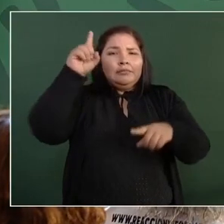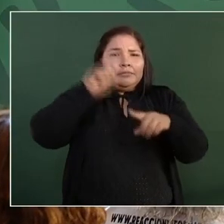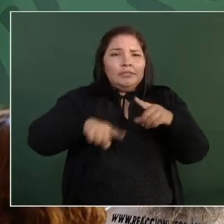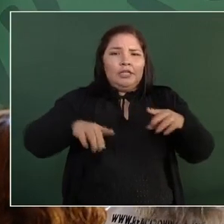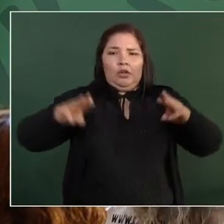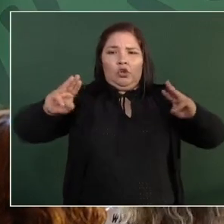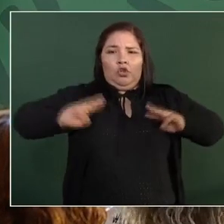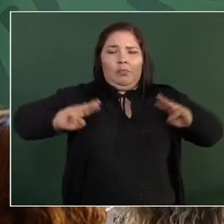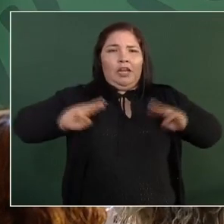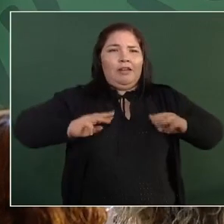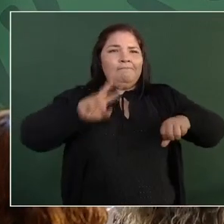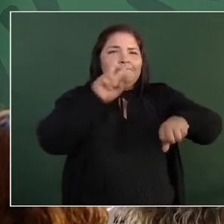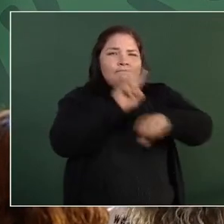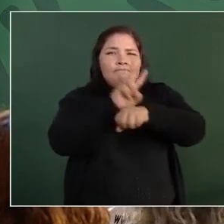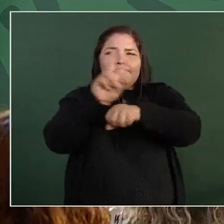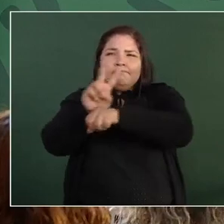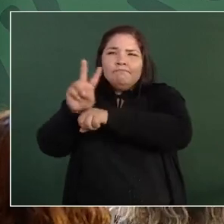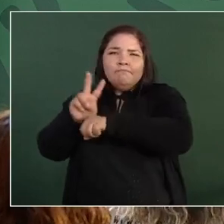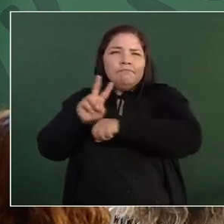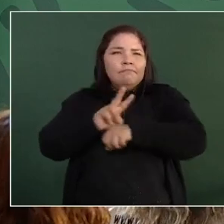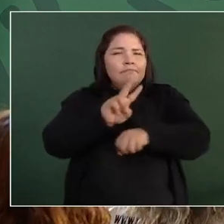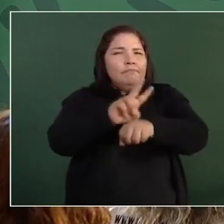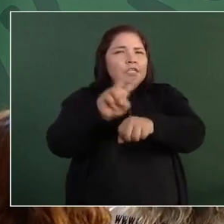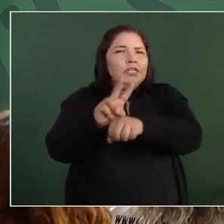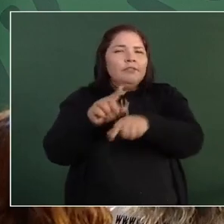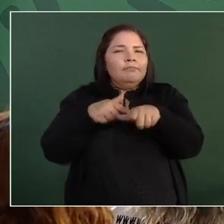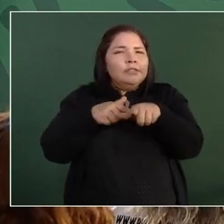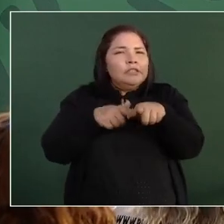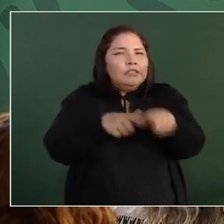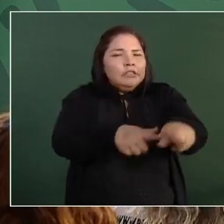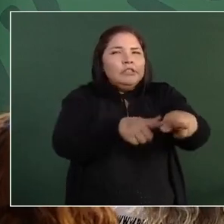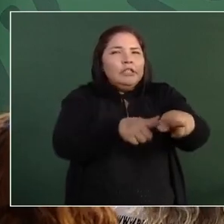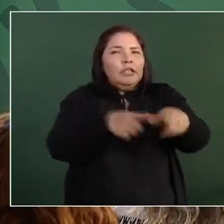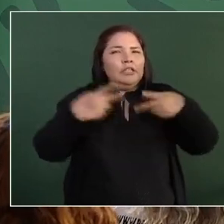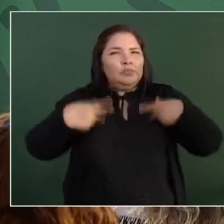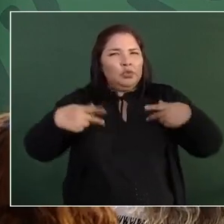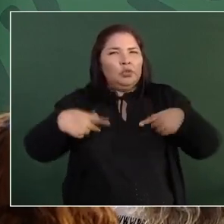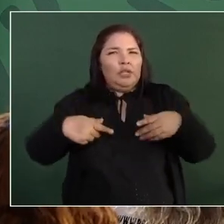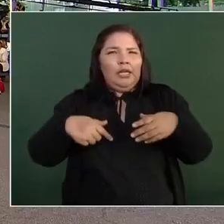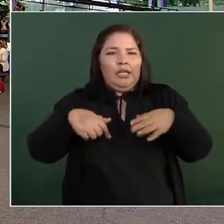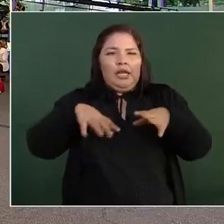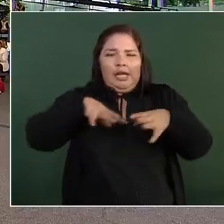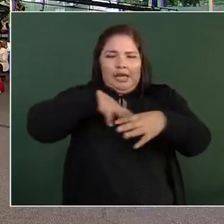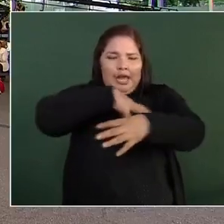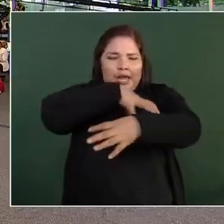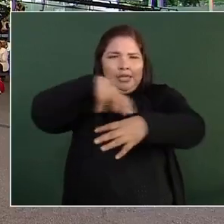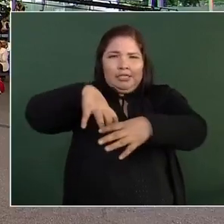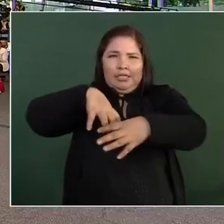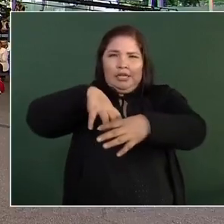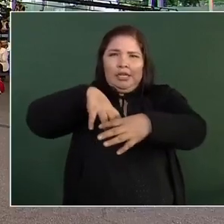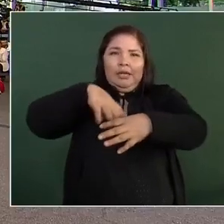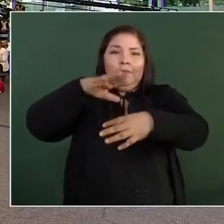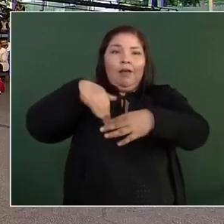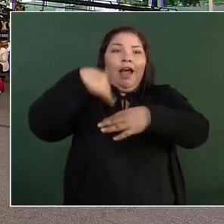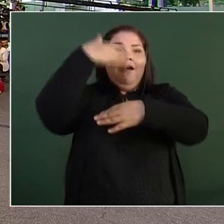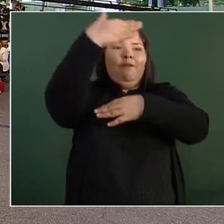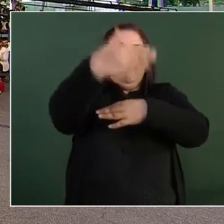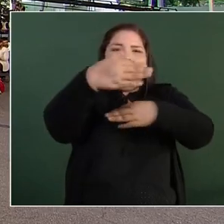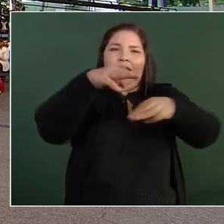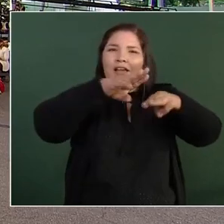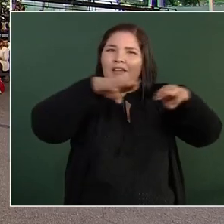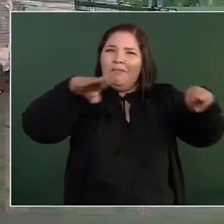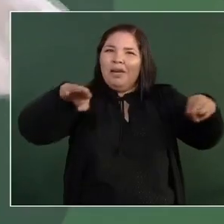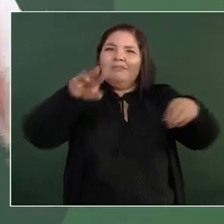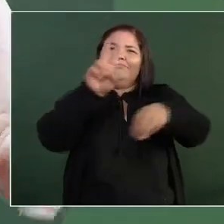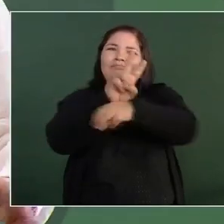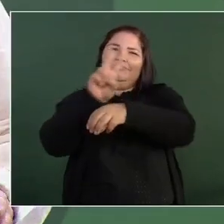porque resulta que Marina pues es el que los persigue, tiene que cuidar porque los vigila. Te mandaron saludar.